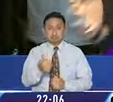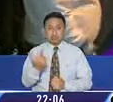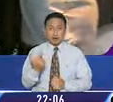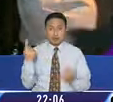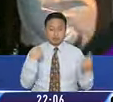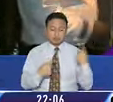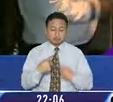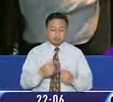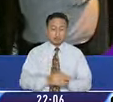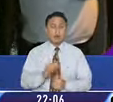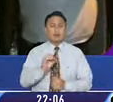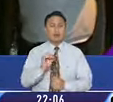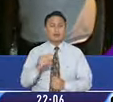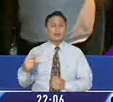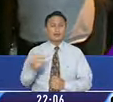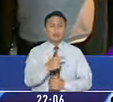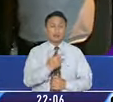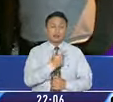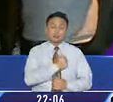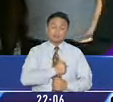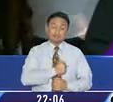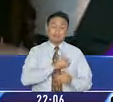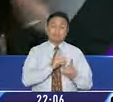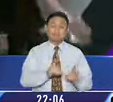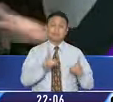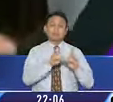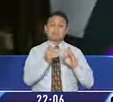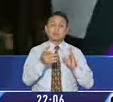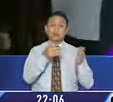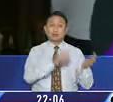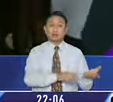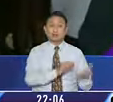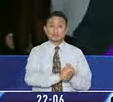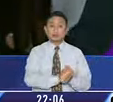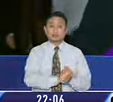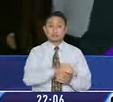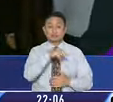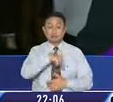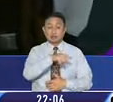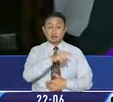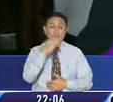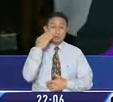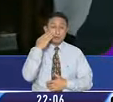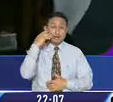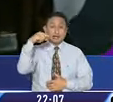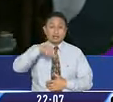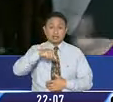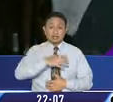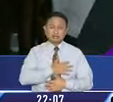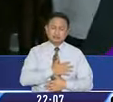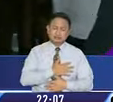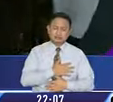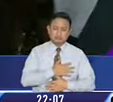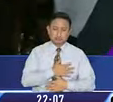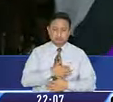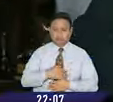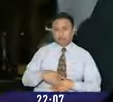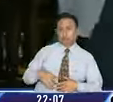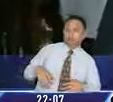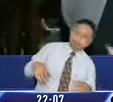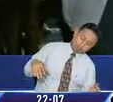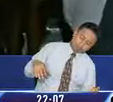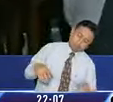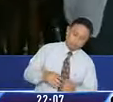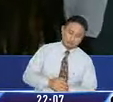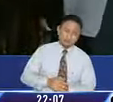si es que forman parte de esta lamentable cifra de fallecidos. Hemos podido observar como algunas madres de familia también aquí se han desmayado, están